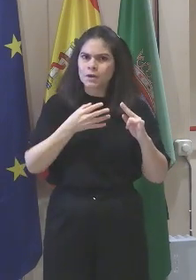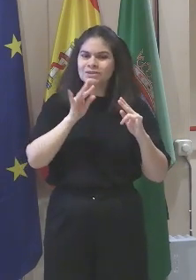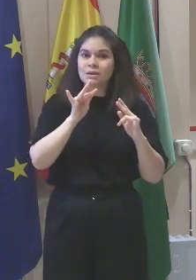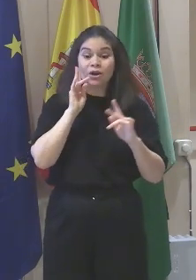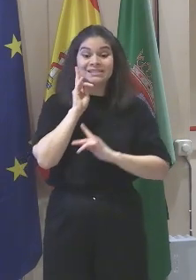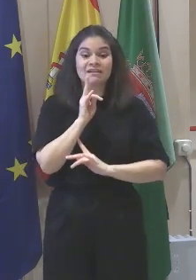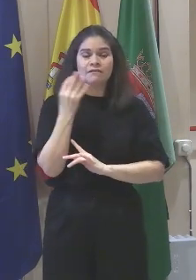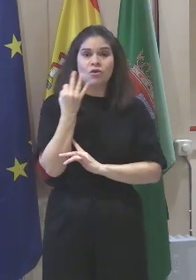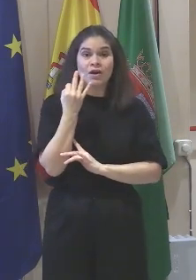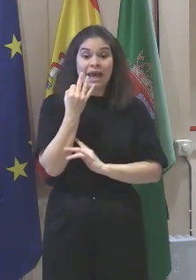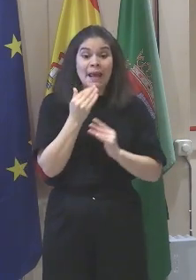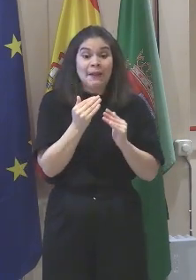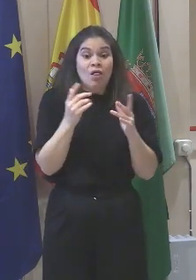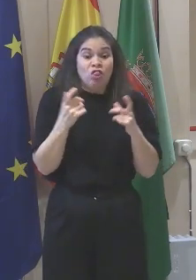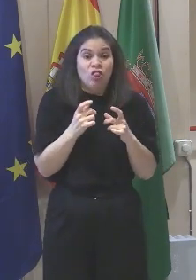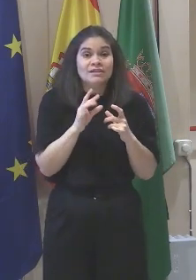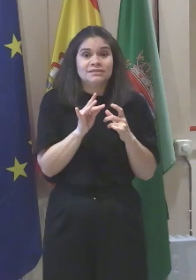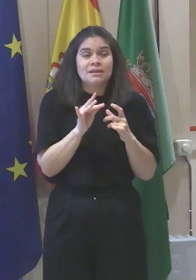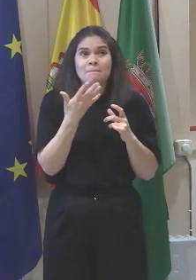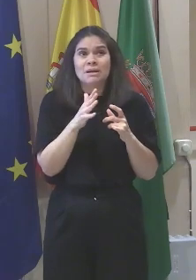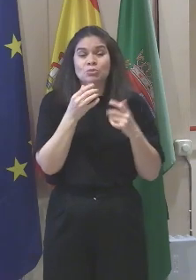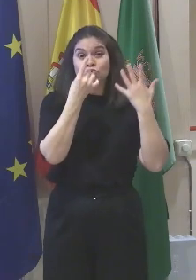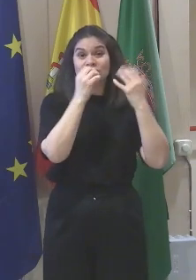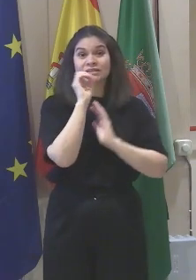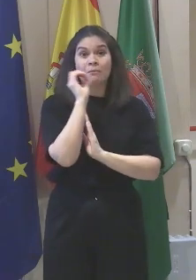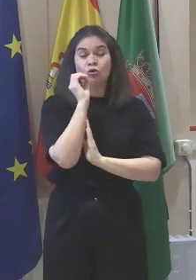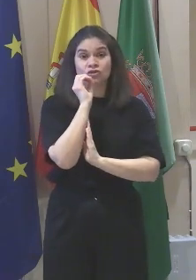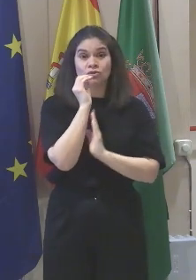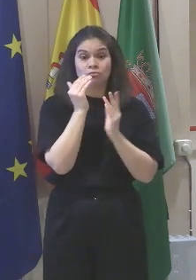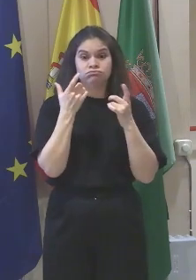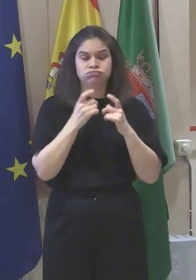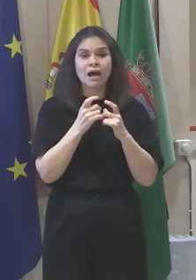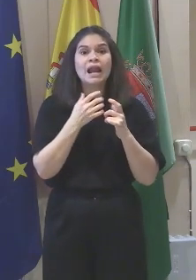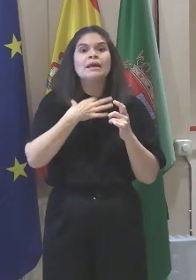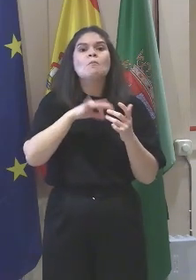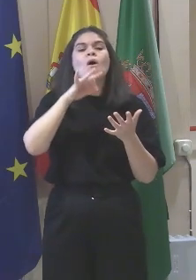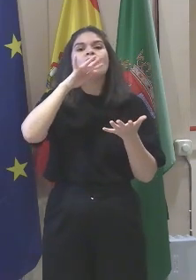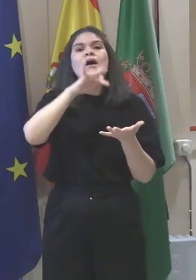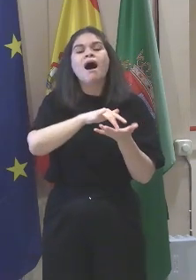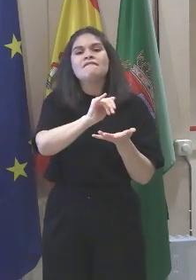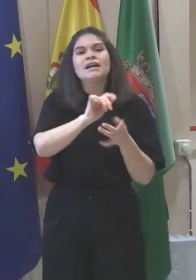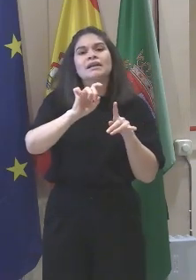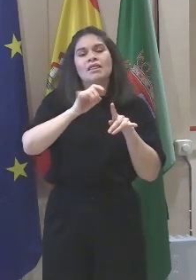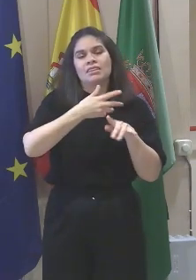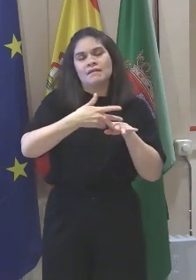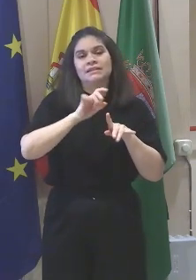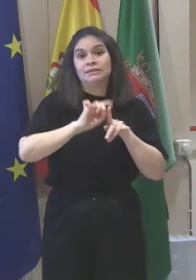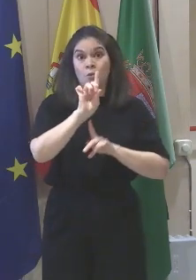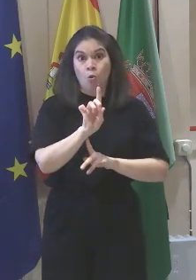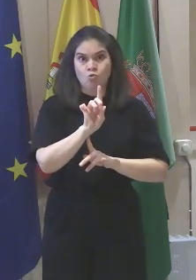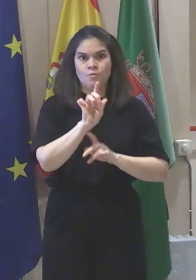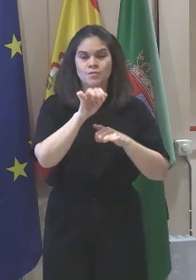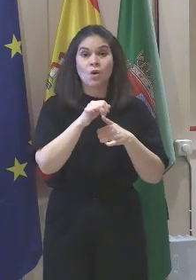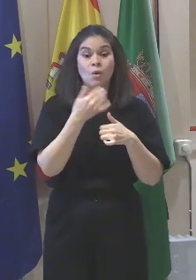se vio es que reducía aproximadamente un 60% la probabilidad de tener diabetes tipo 1. Cuando